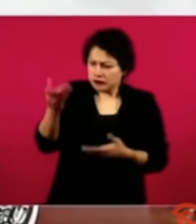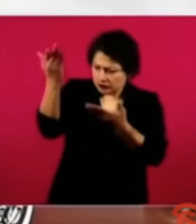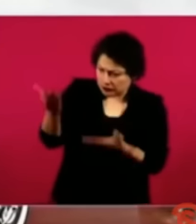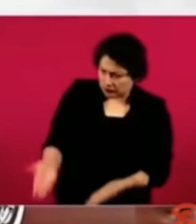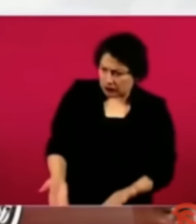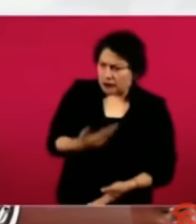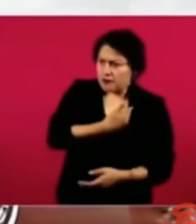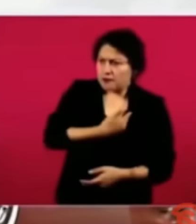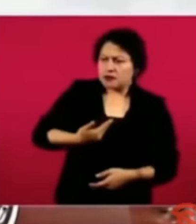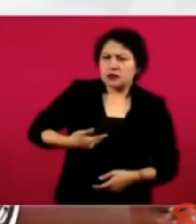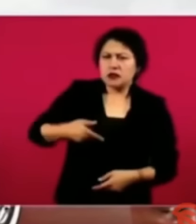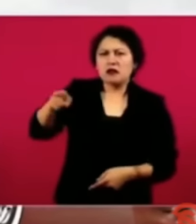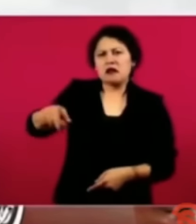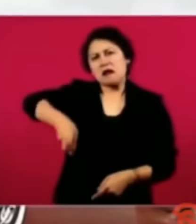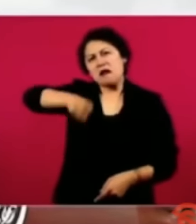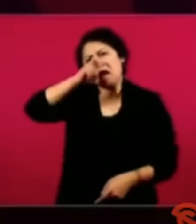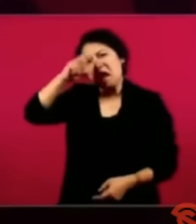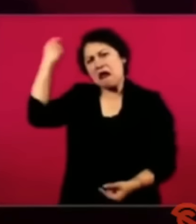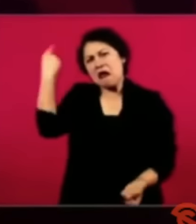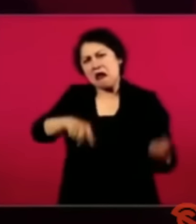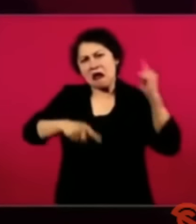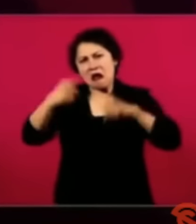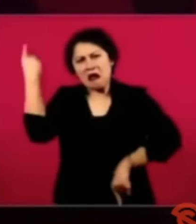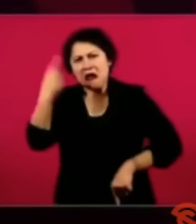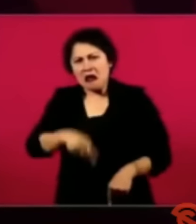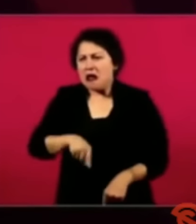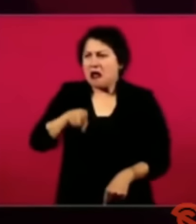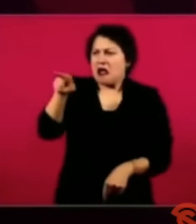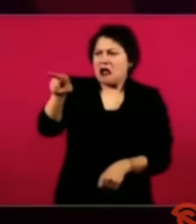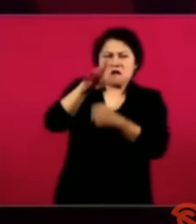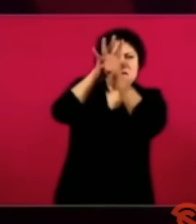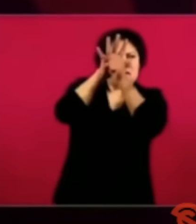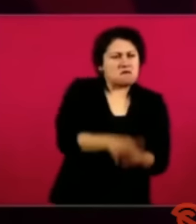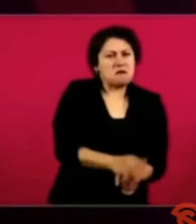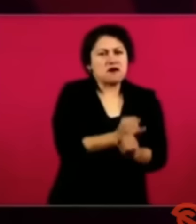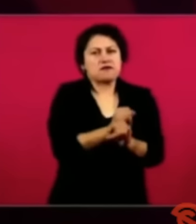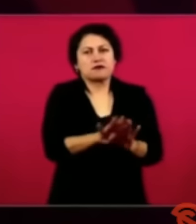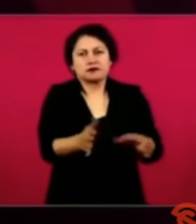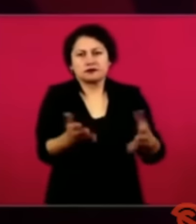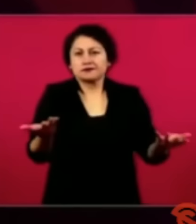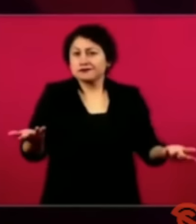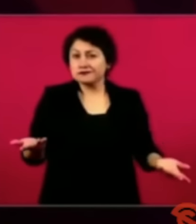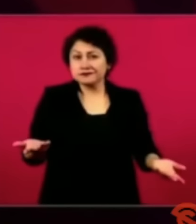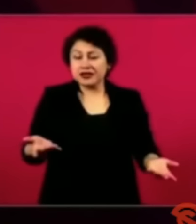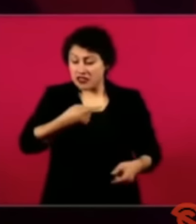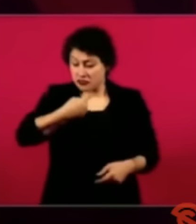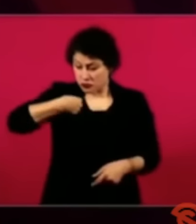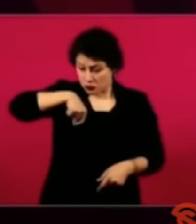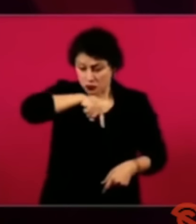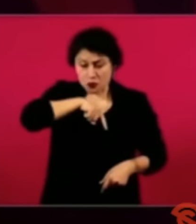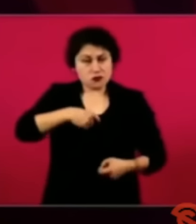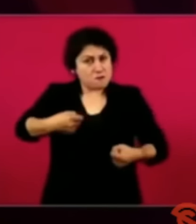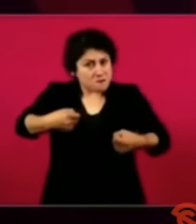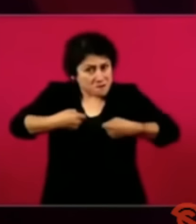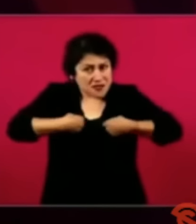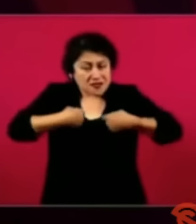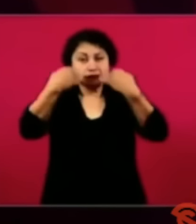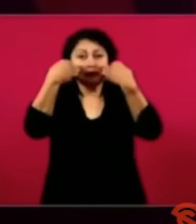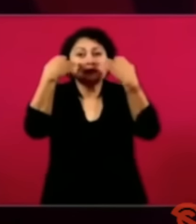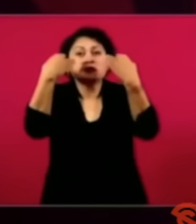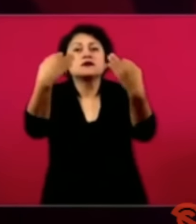en peligro la libertad de expresión. Aquí hemos sido testigos de cómo han venido a hacer valer